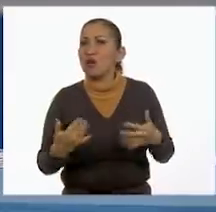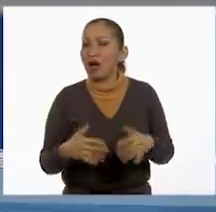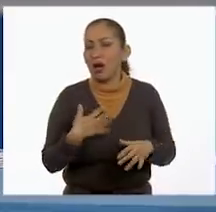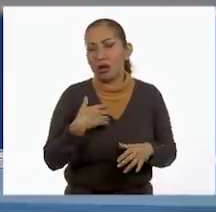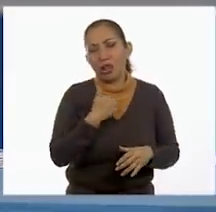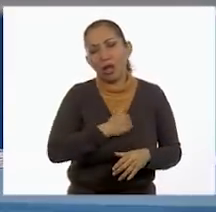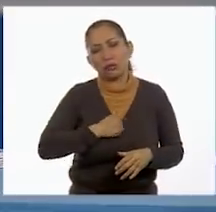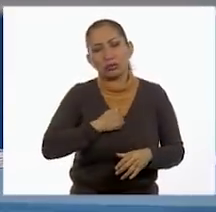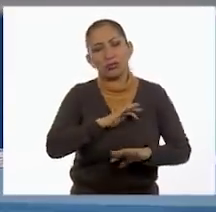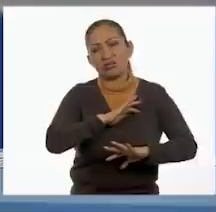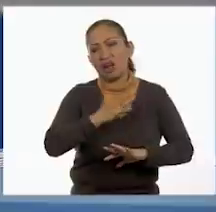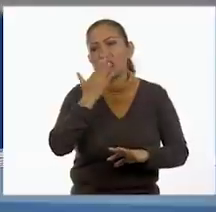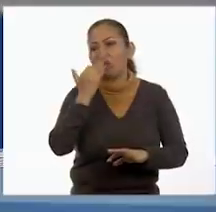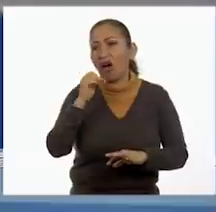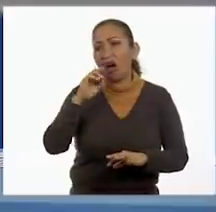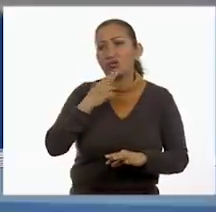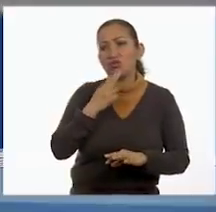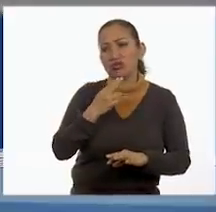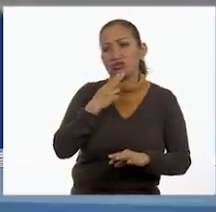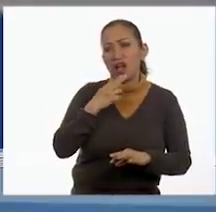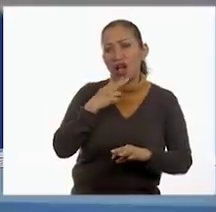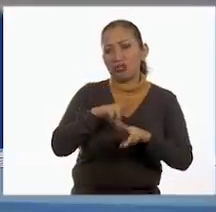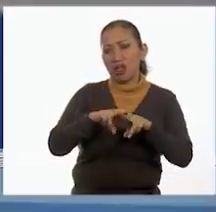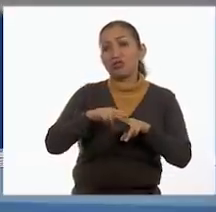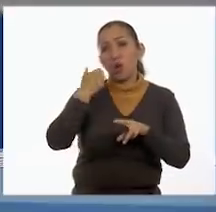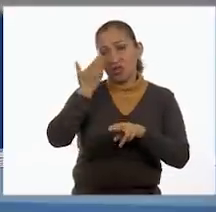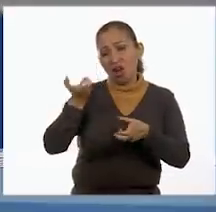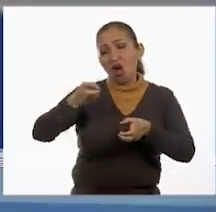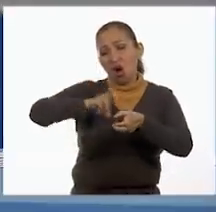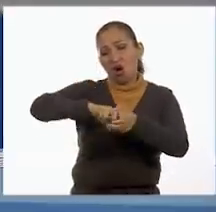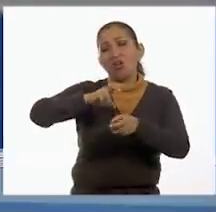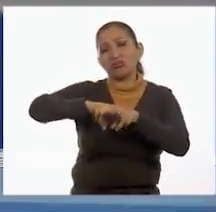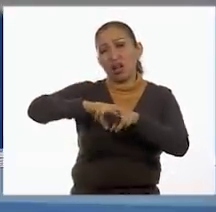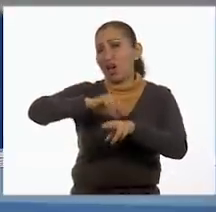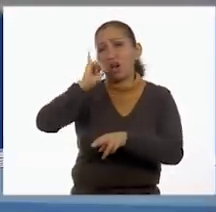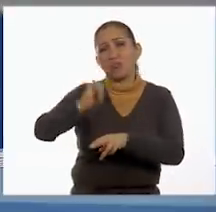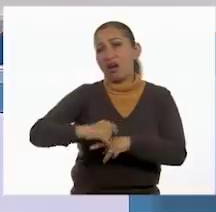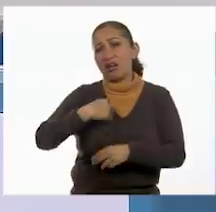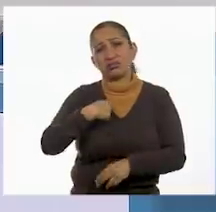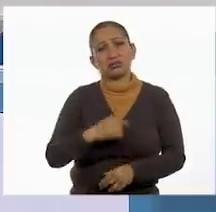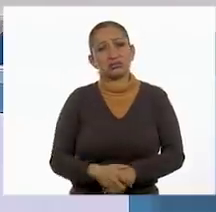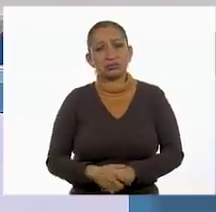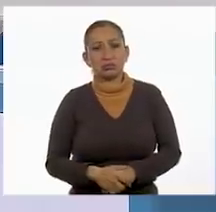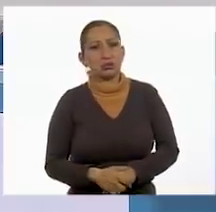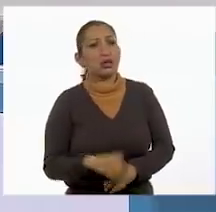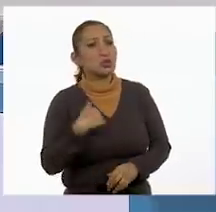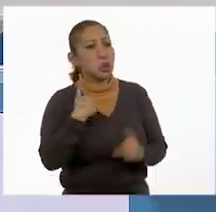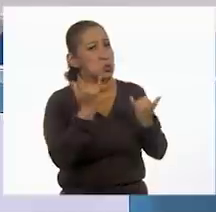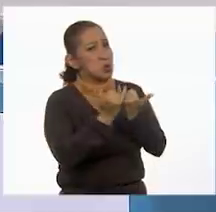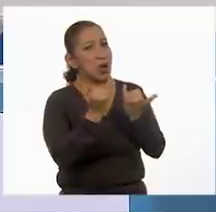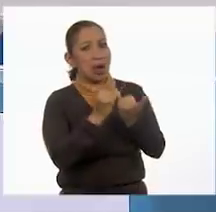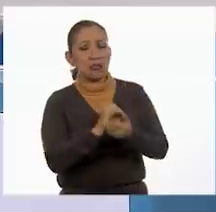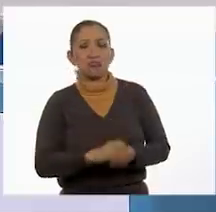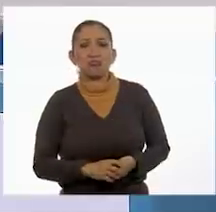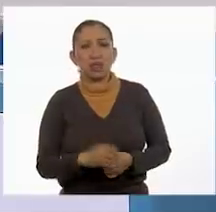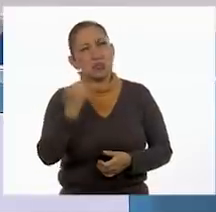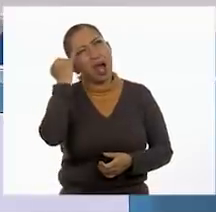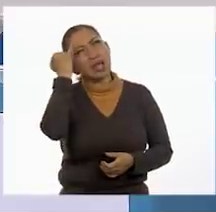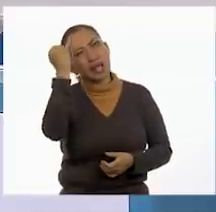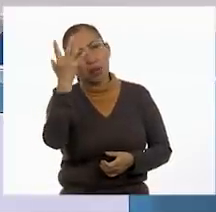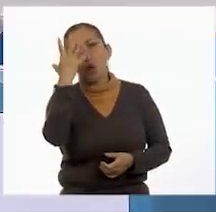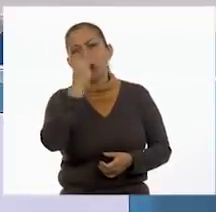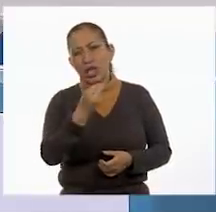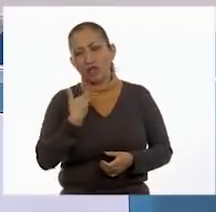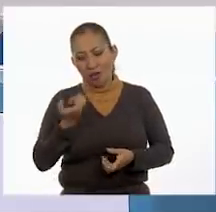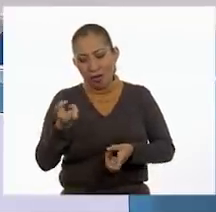qué lástima que ya casi no la usamos! Yo quisiera subirme a uno, nunca lo he hecho. Ay, yo también. Imagínense qué